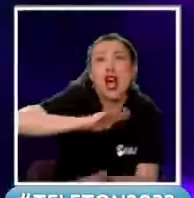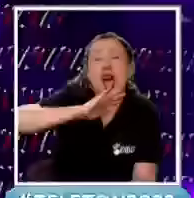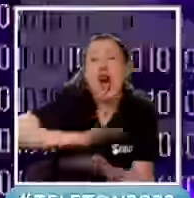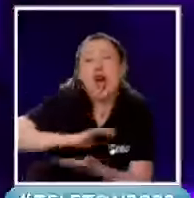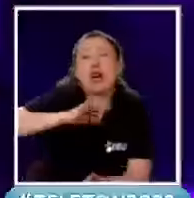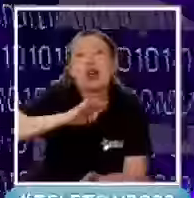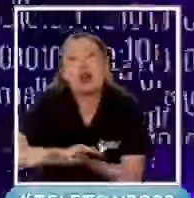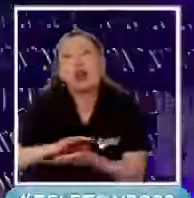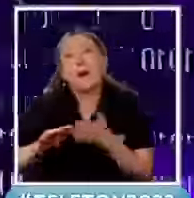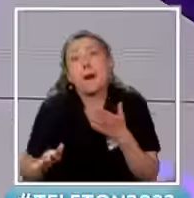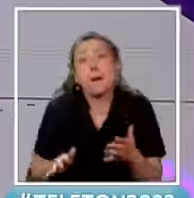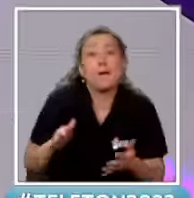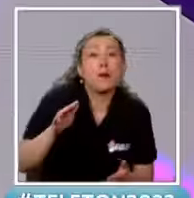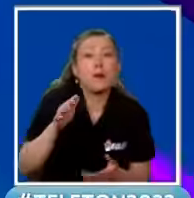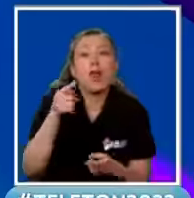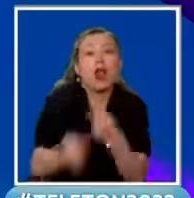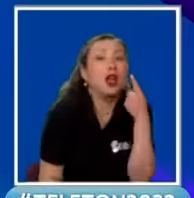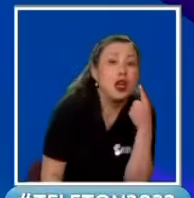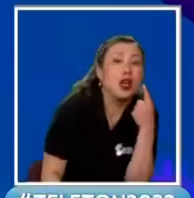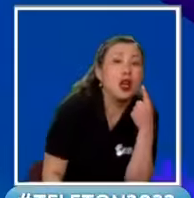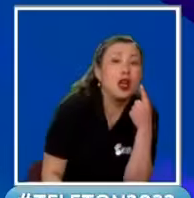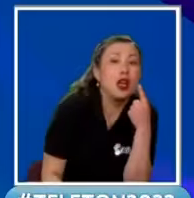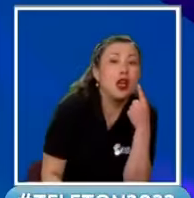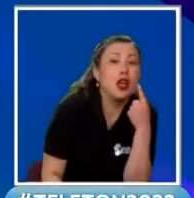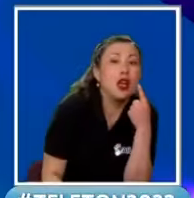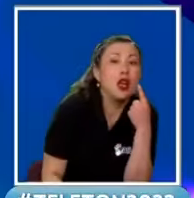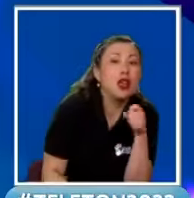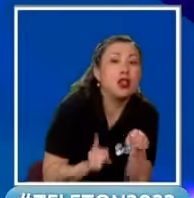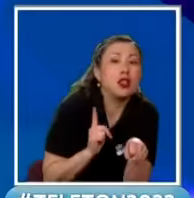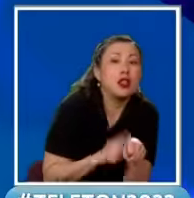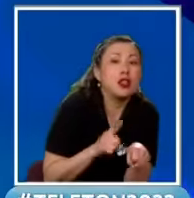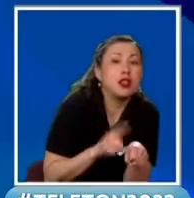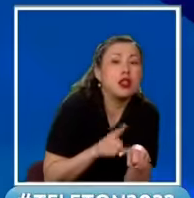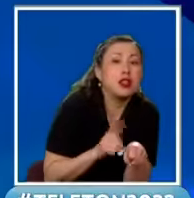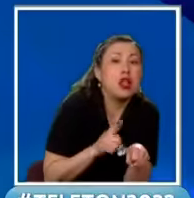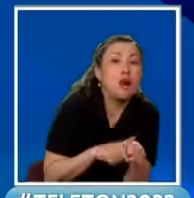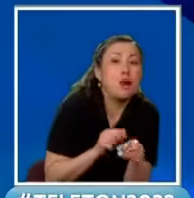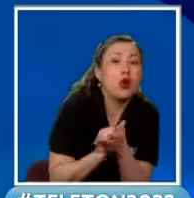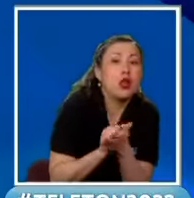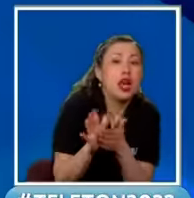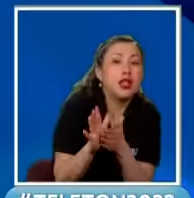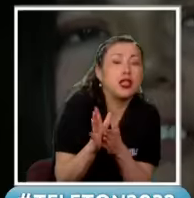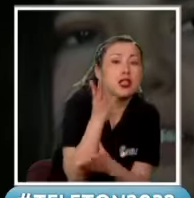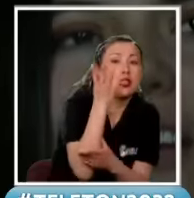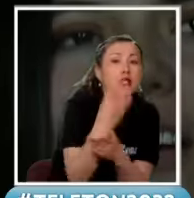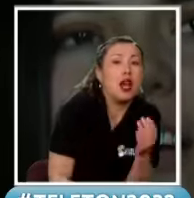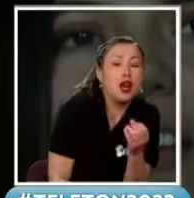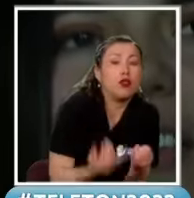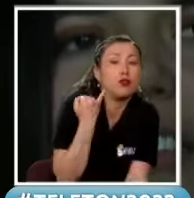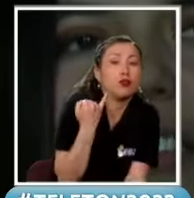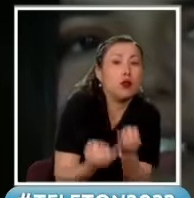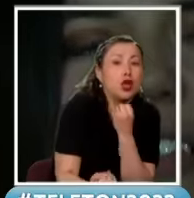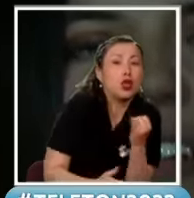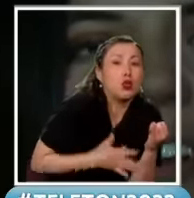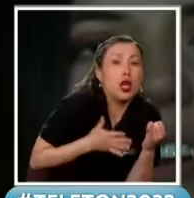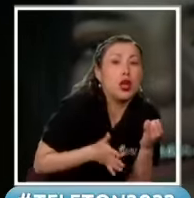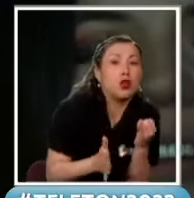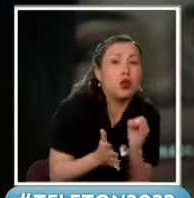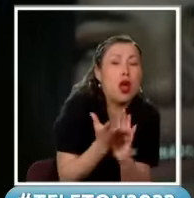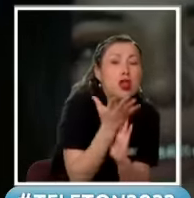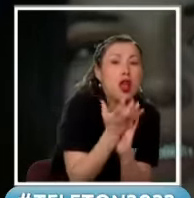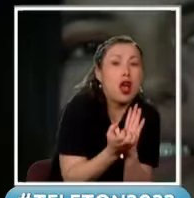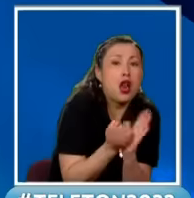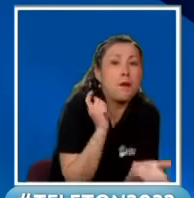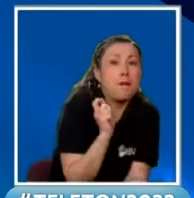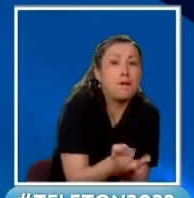meta. Todos a ayudar. Se ha agotado el tiempo de la versión gratuita. Si quiere continuar, descargue la versión